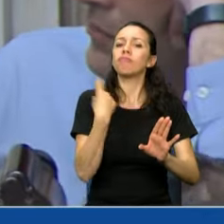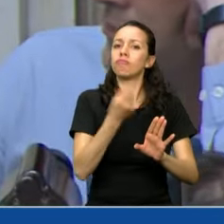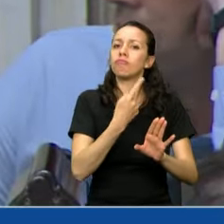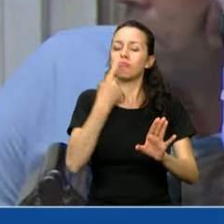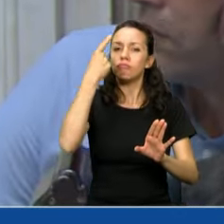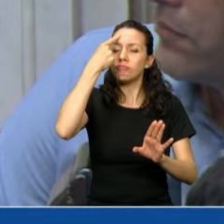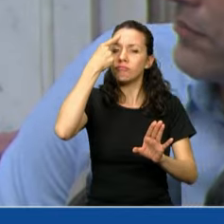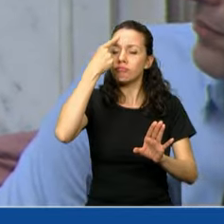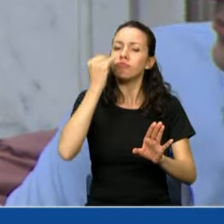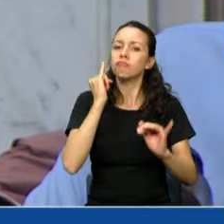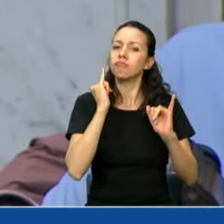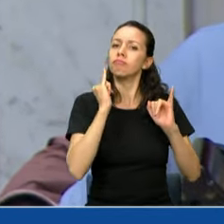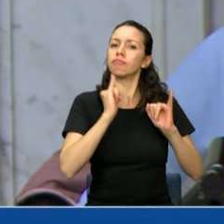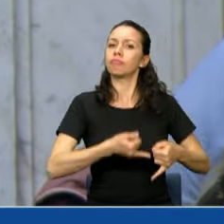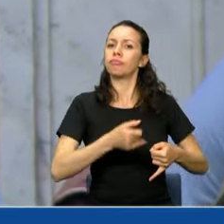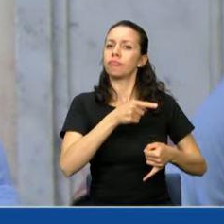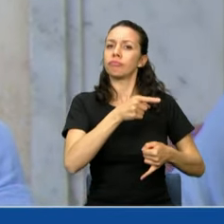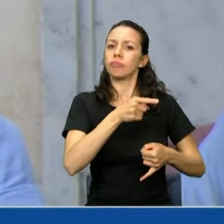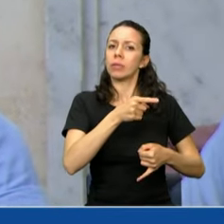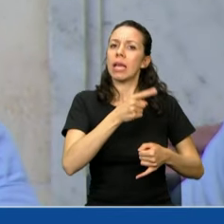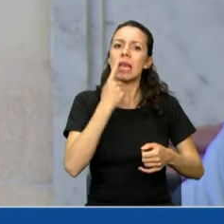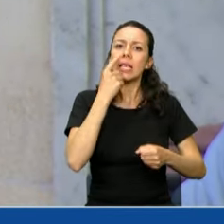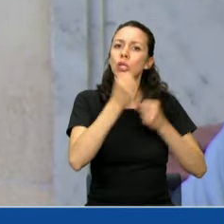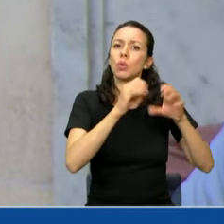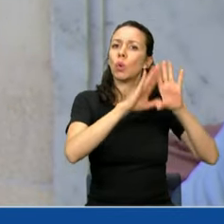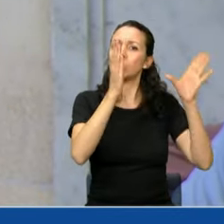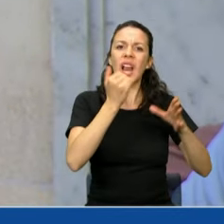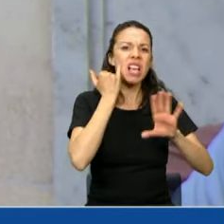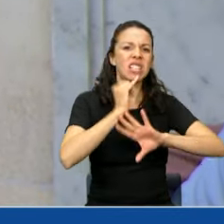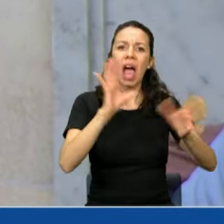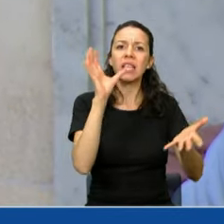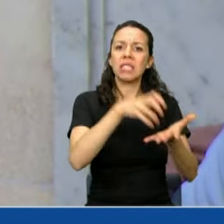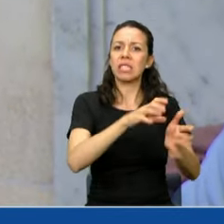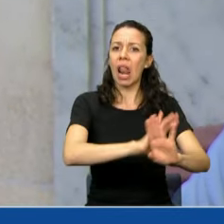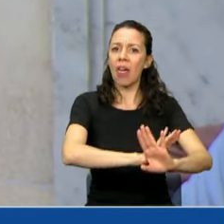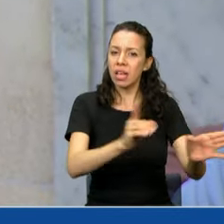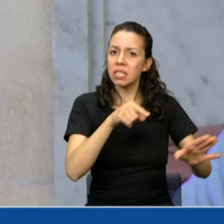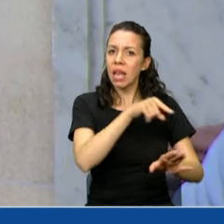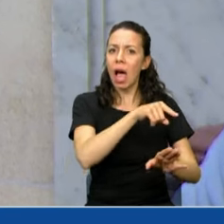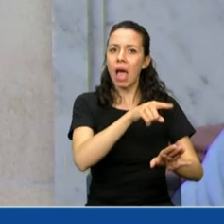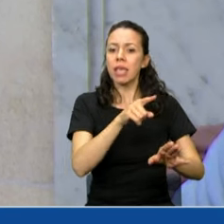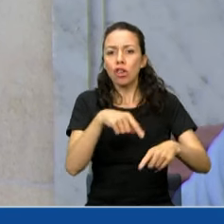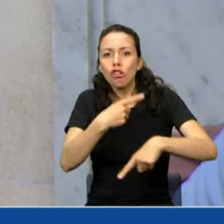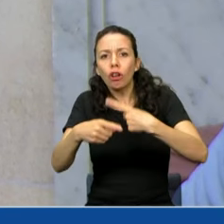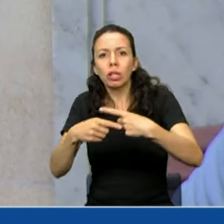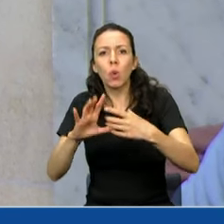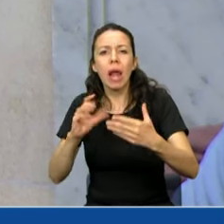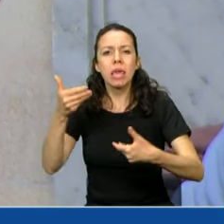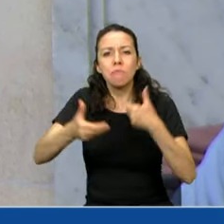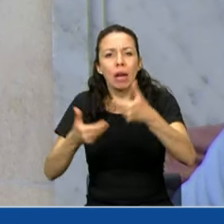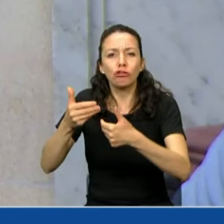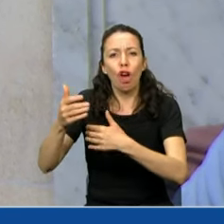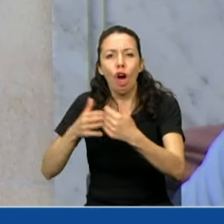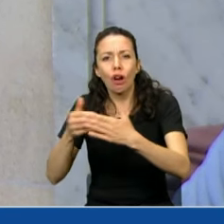esa capacidad Industrial que ya está instalada y terminar de hacer las inversiones que eran necesarios para